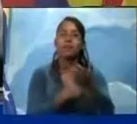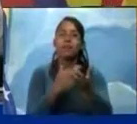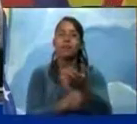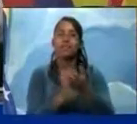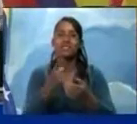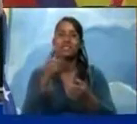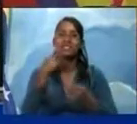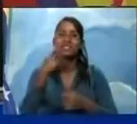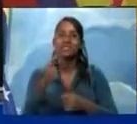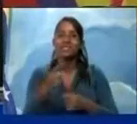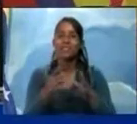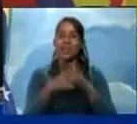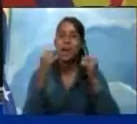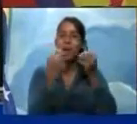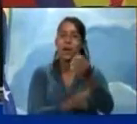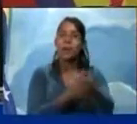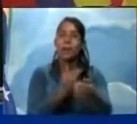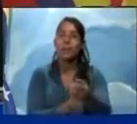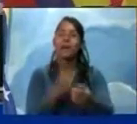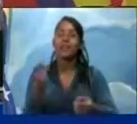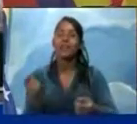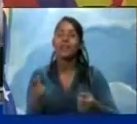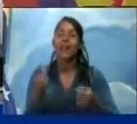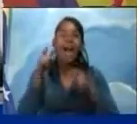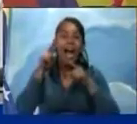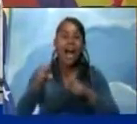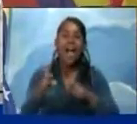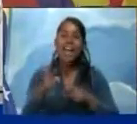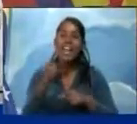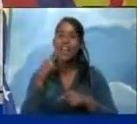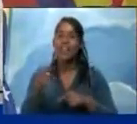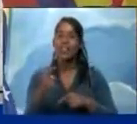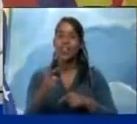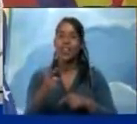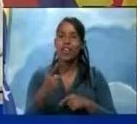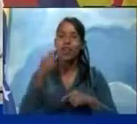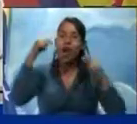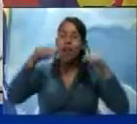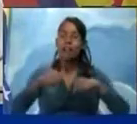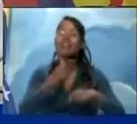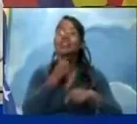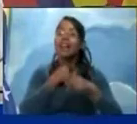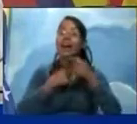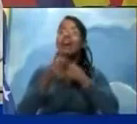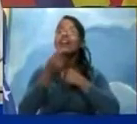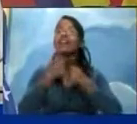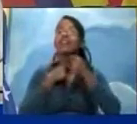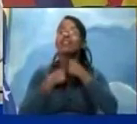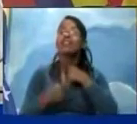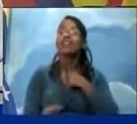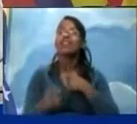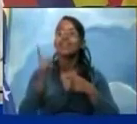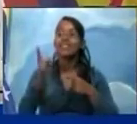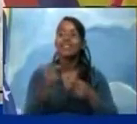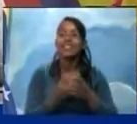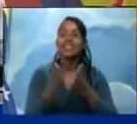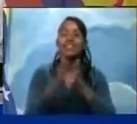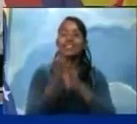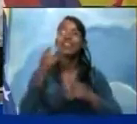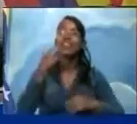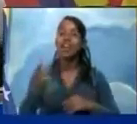mire, hermano, a ella le diagnosticaron aquí en este santo lugar,